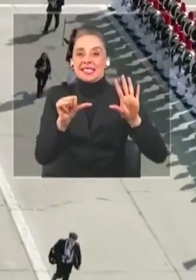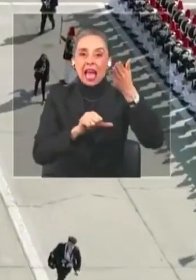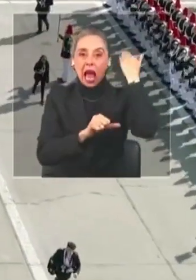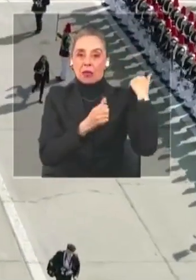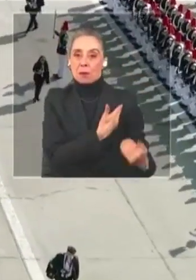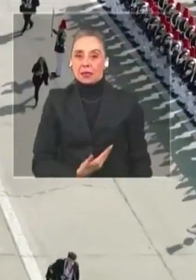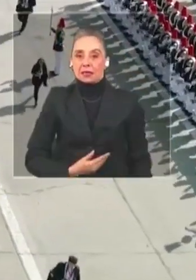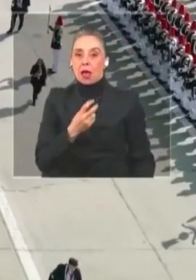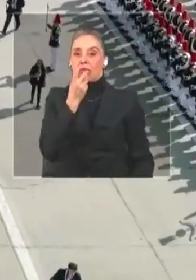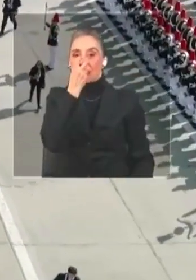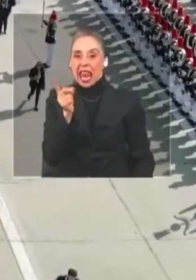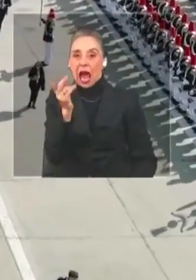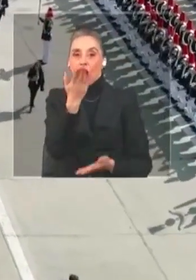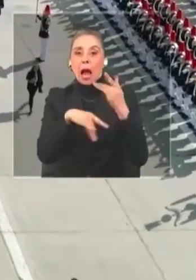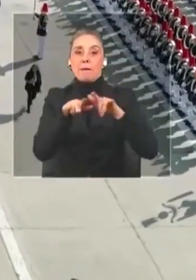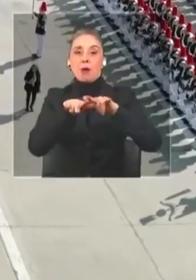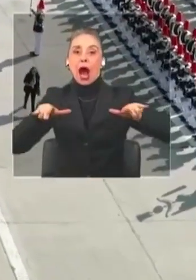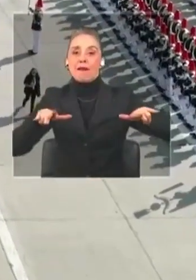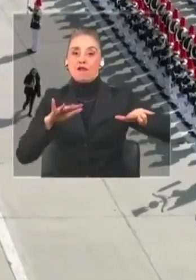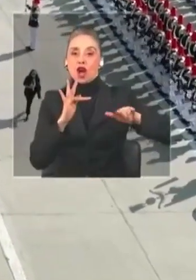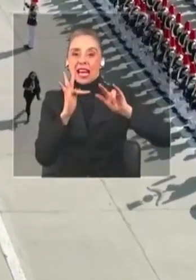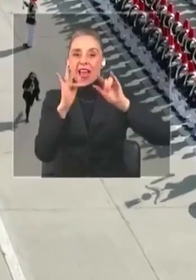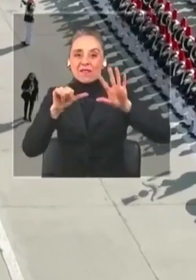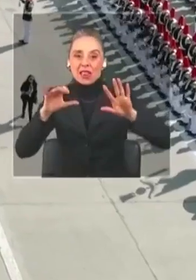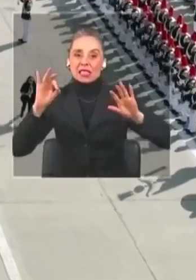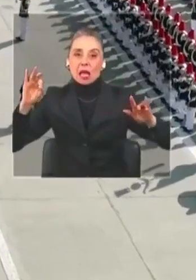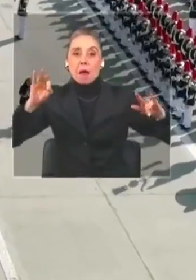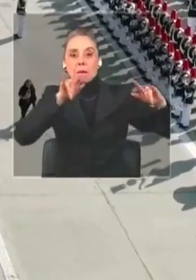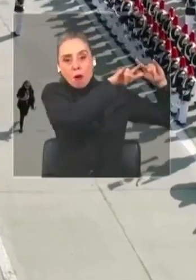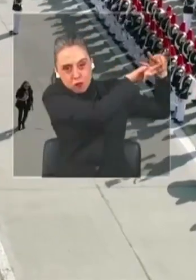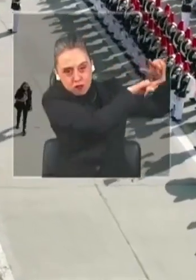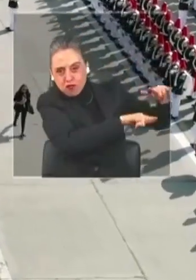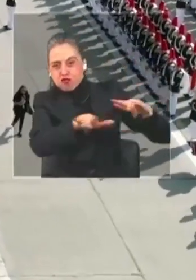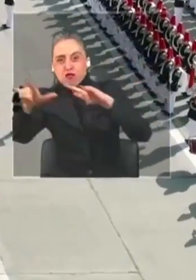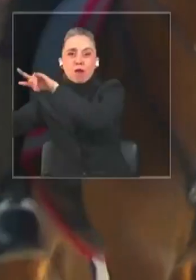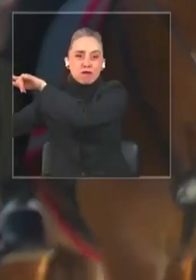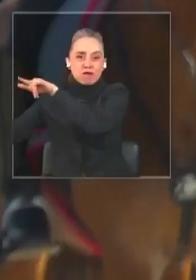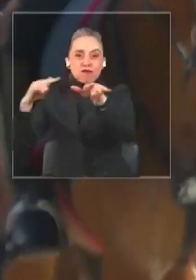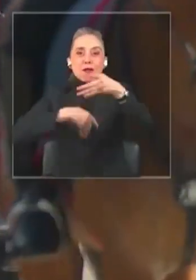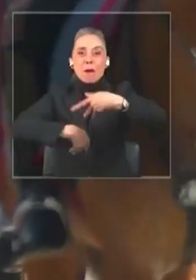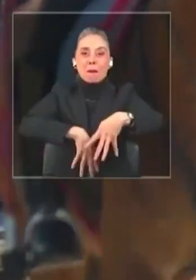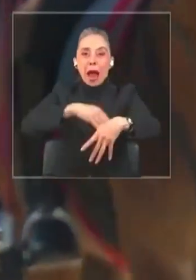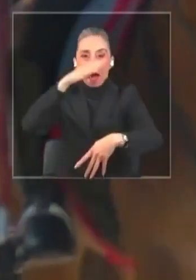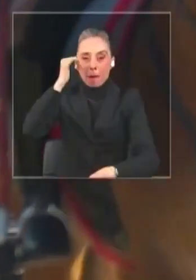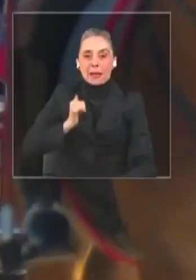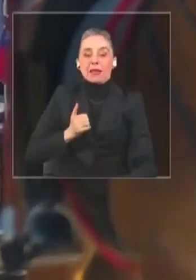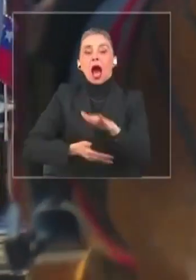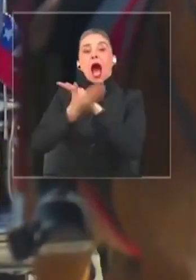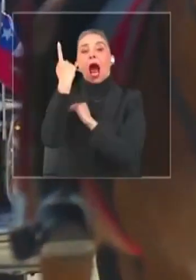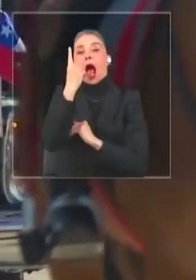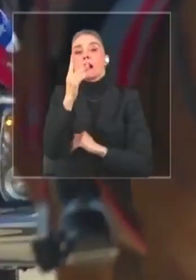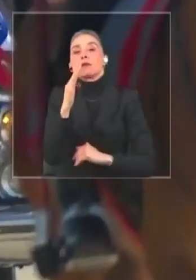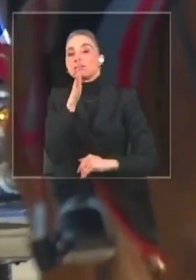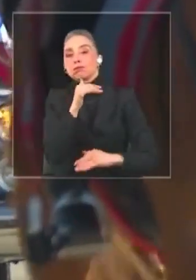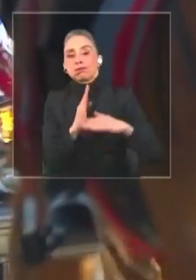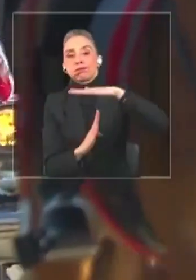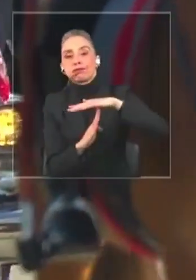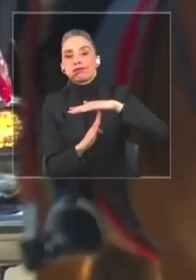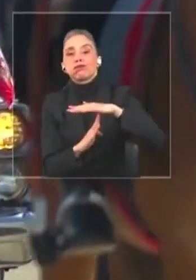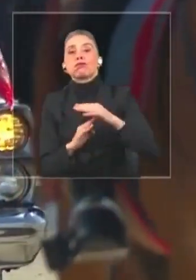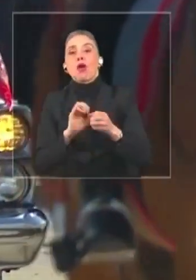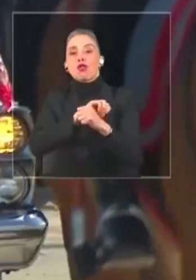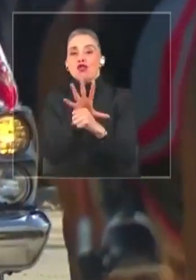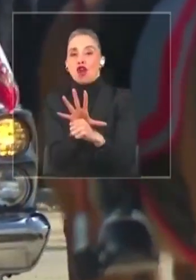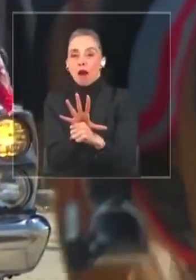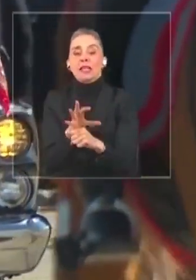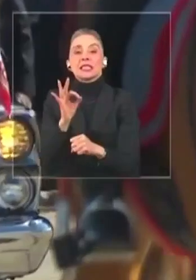Lagos, los F-16 han pasado prácticamente en todas las paradas militares, salvo aquellas en que tuvimos algunas complicaciones por el COVID, pero son